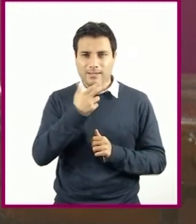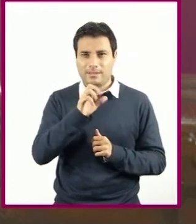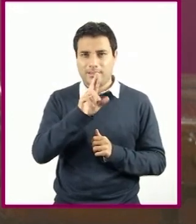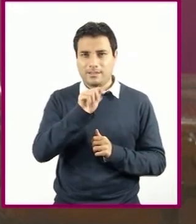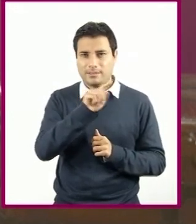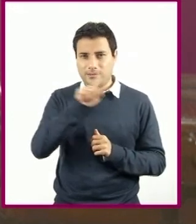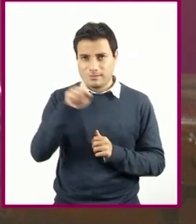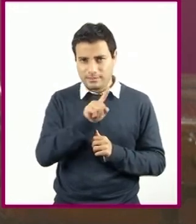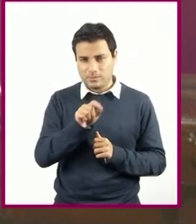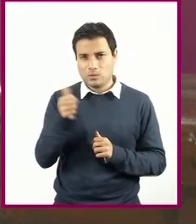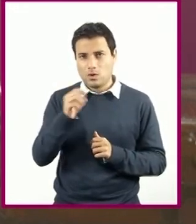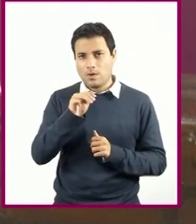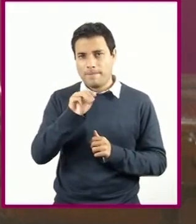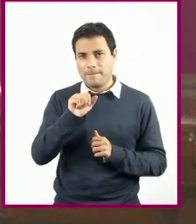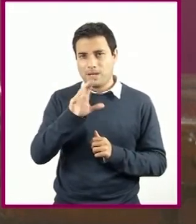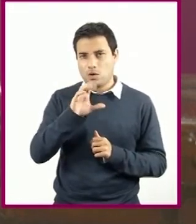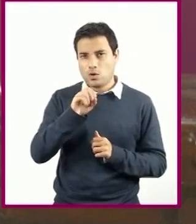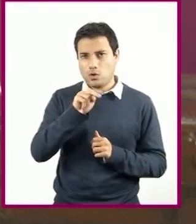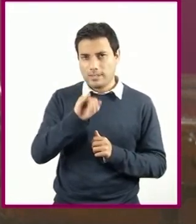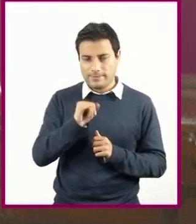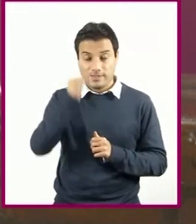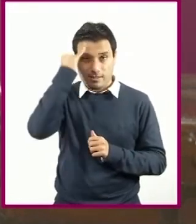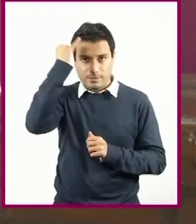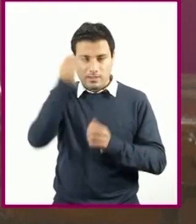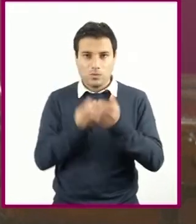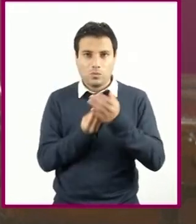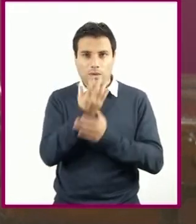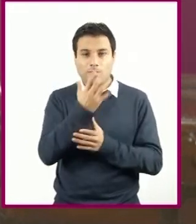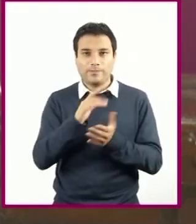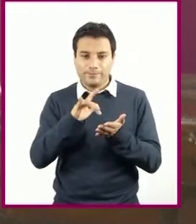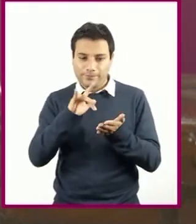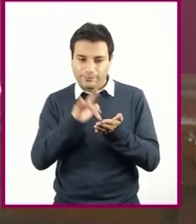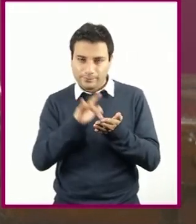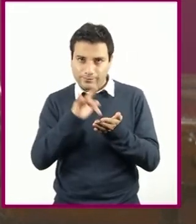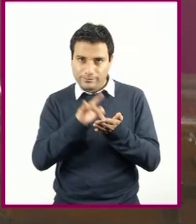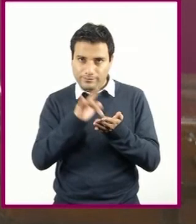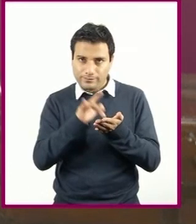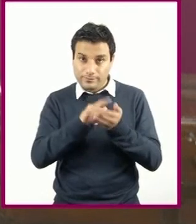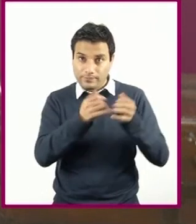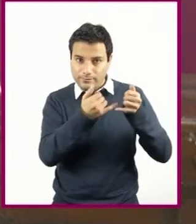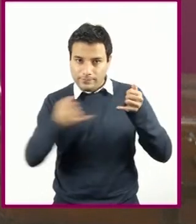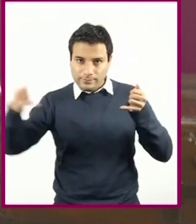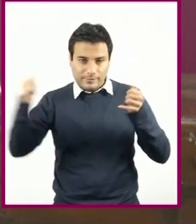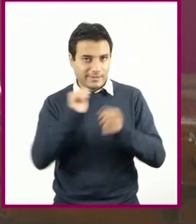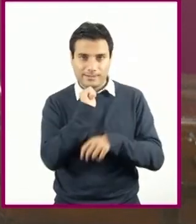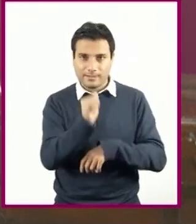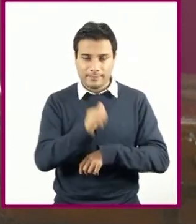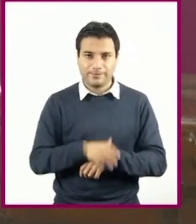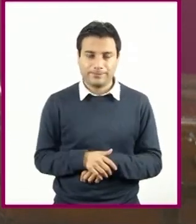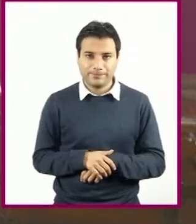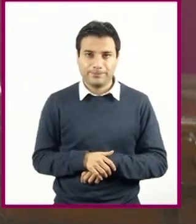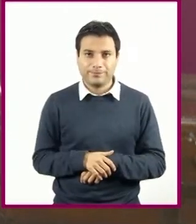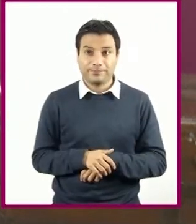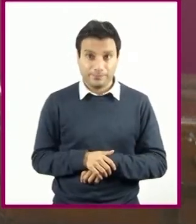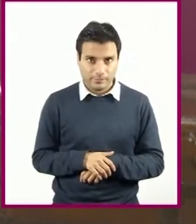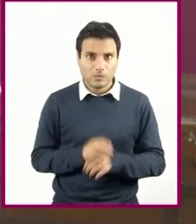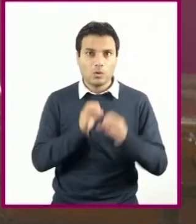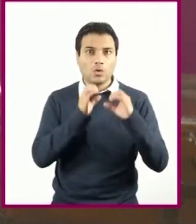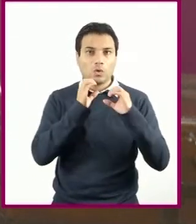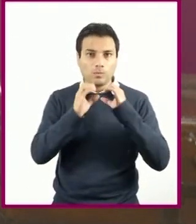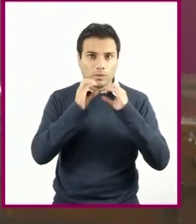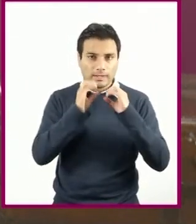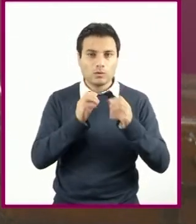y Guillermo Marconi inventaron la telegrafía sin hilos. Gracias a las comunicaciones,